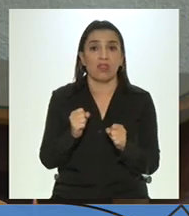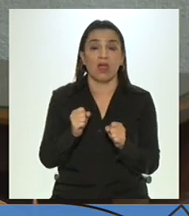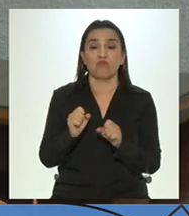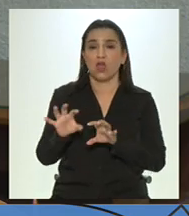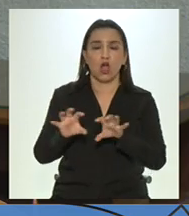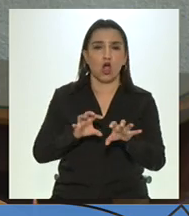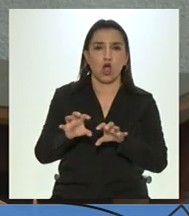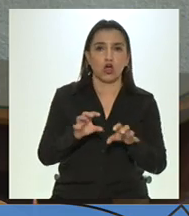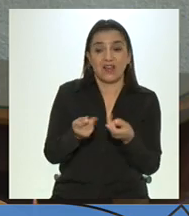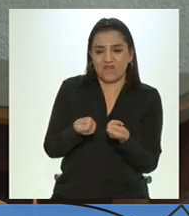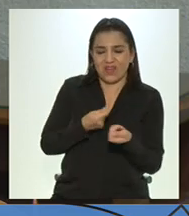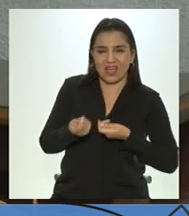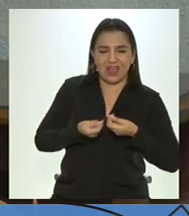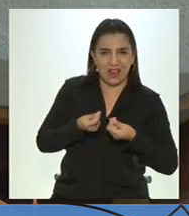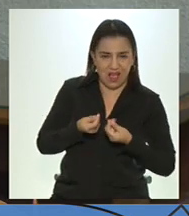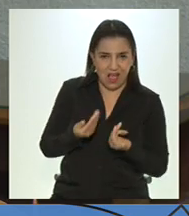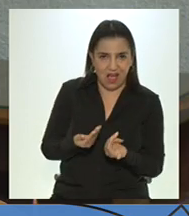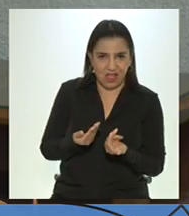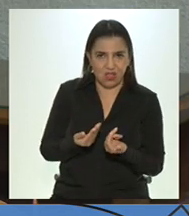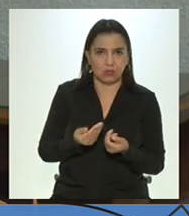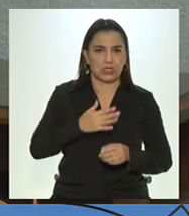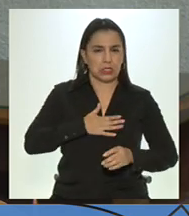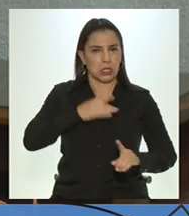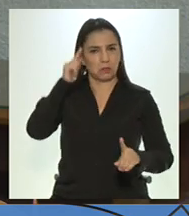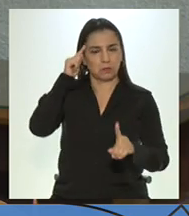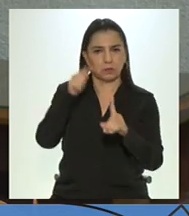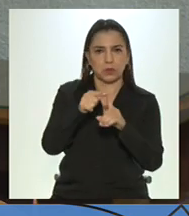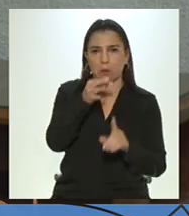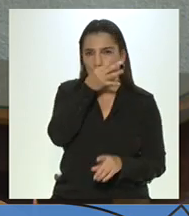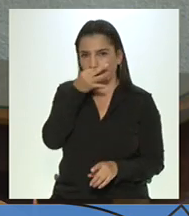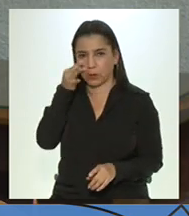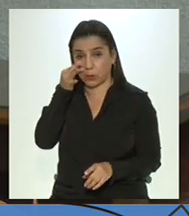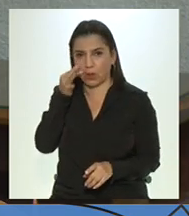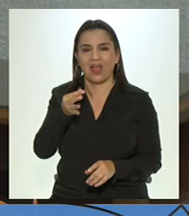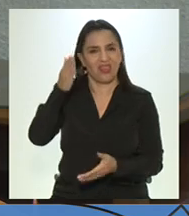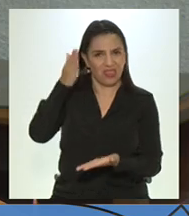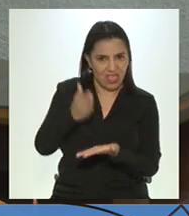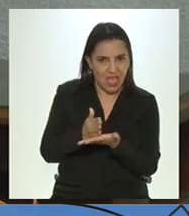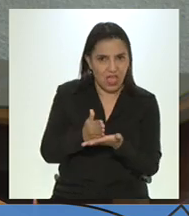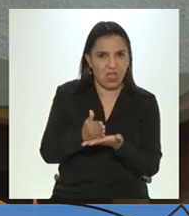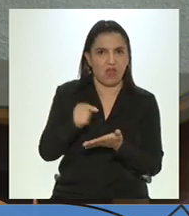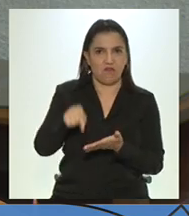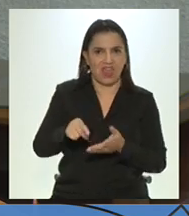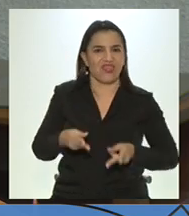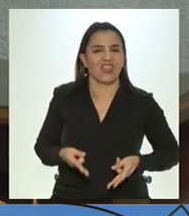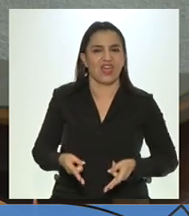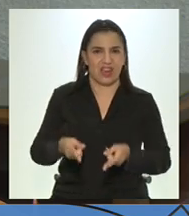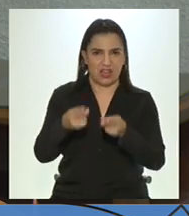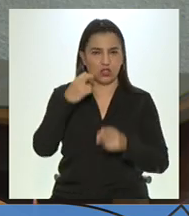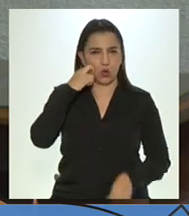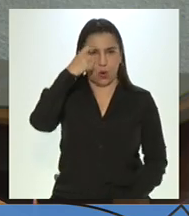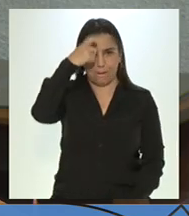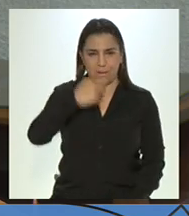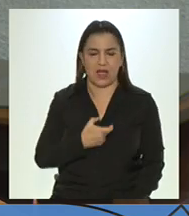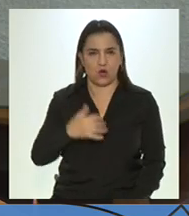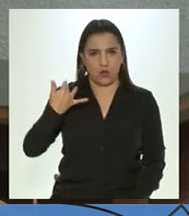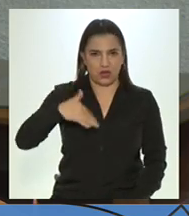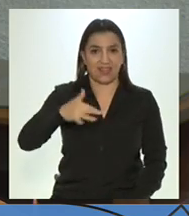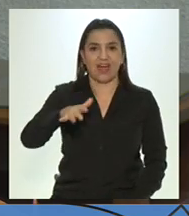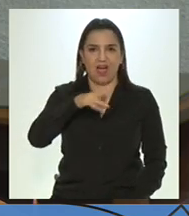tranza en el mercado y con el que se pretenda lucrar debe consagrarse como un derecho humano fundamental